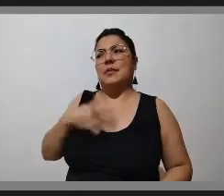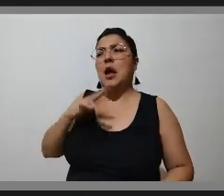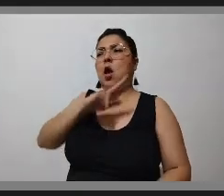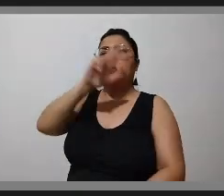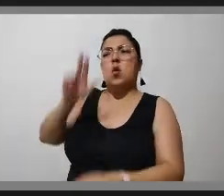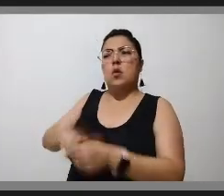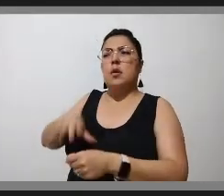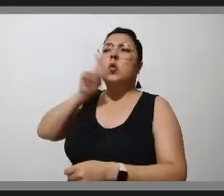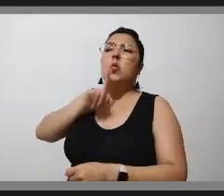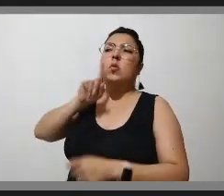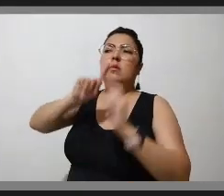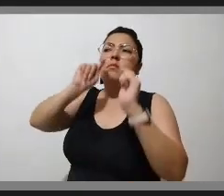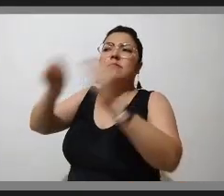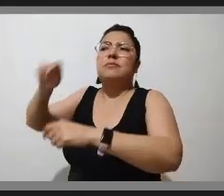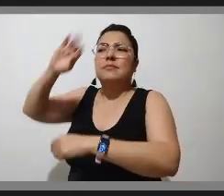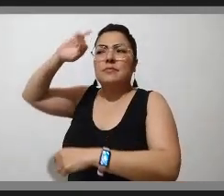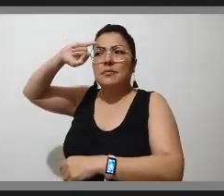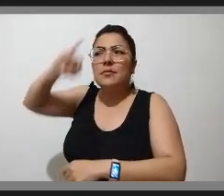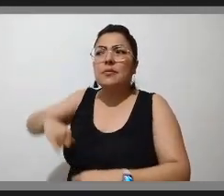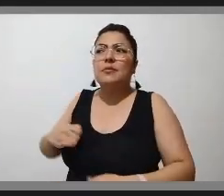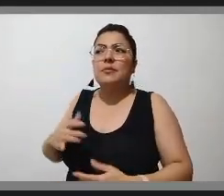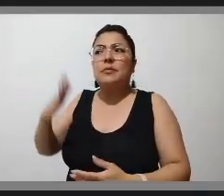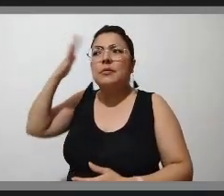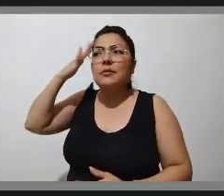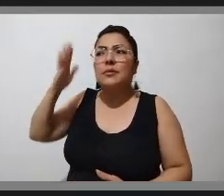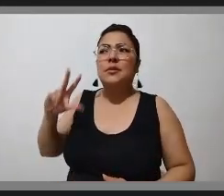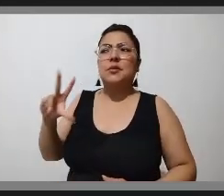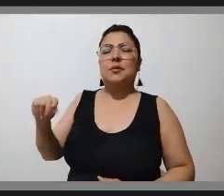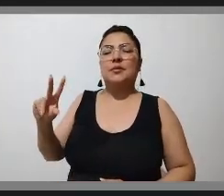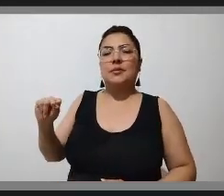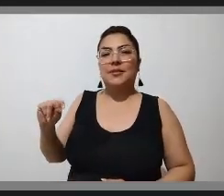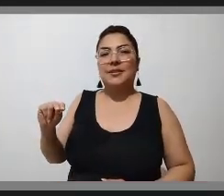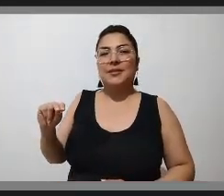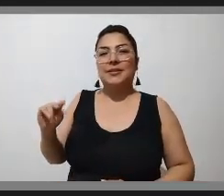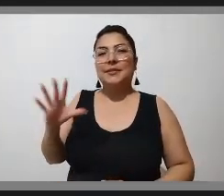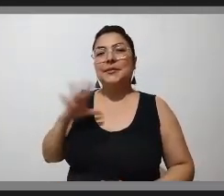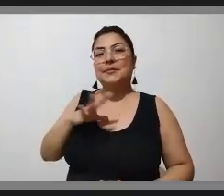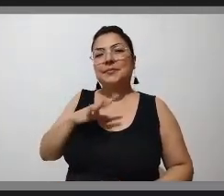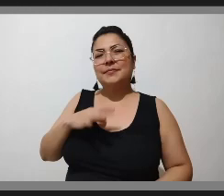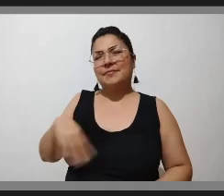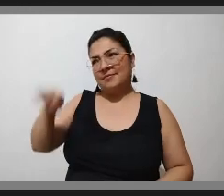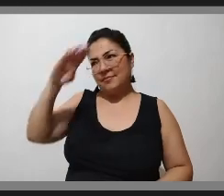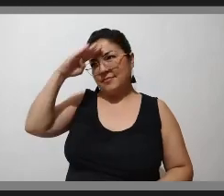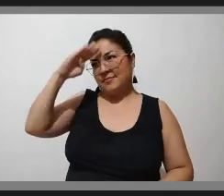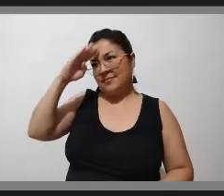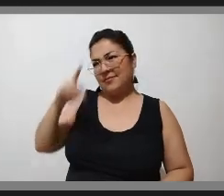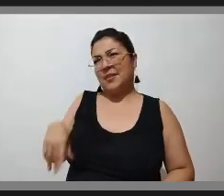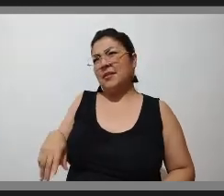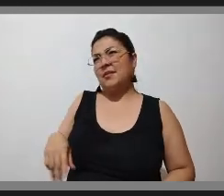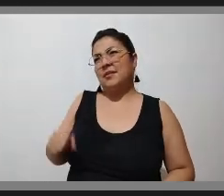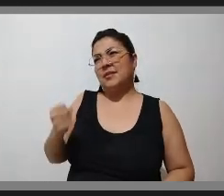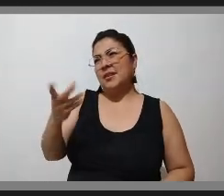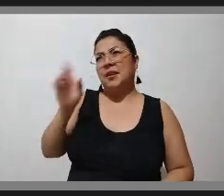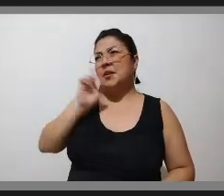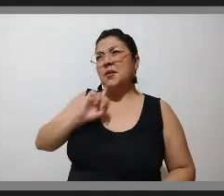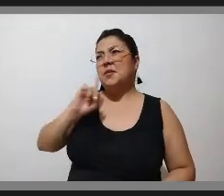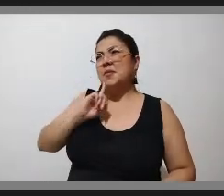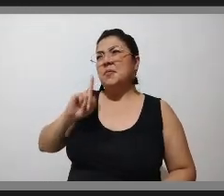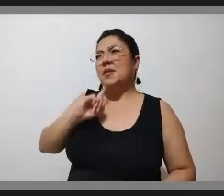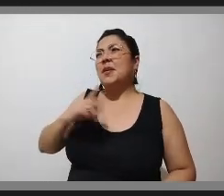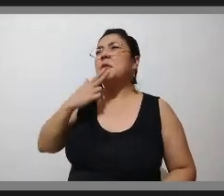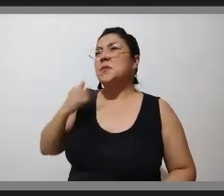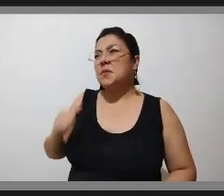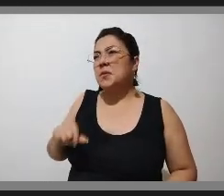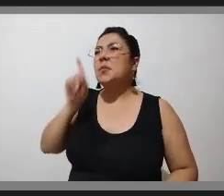Siguen existiendo los estereotipos de género, los roles de género, los comentarios machistas, las